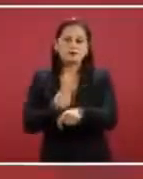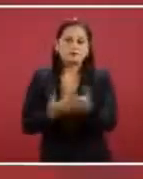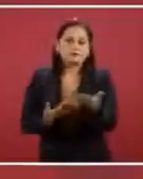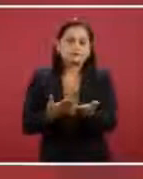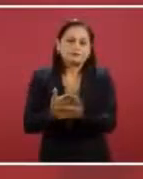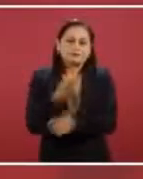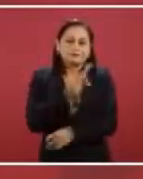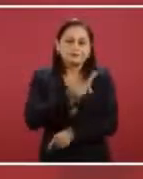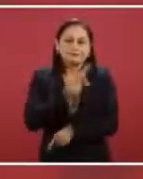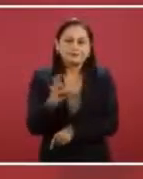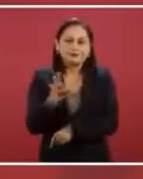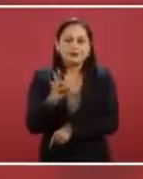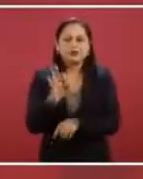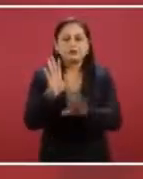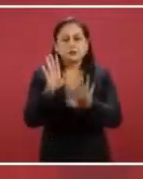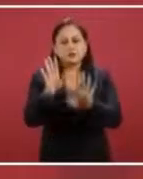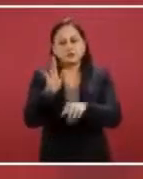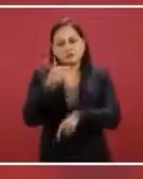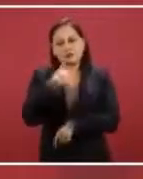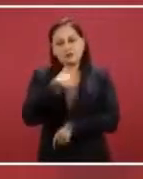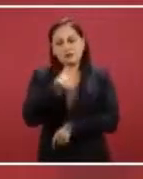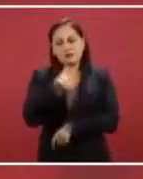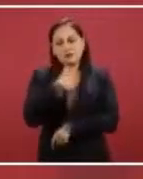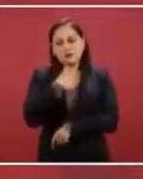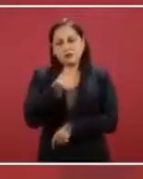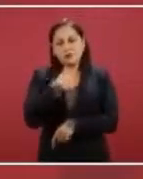donde el presidente,